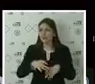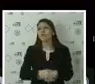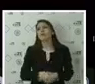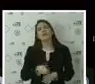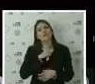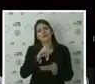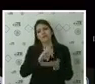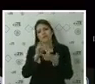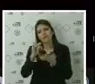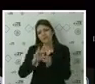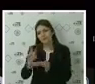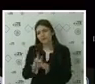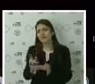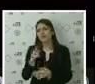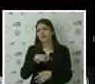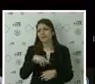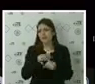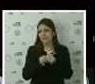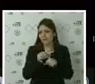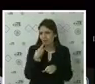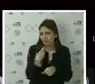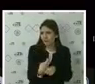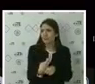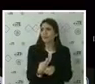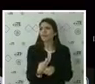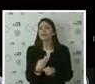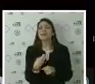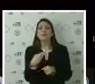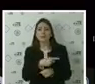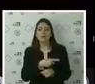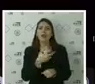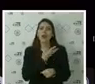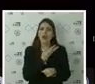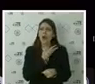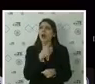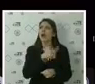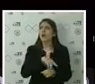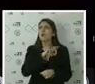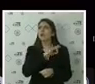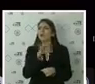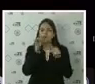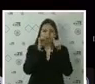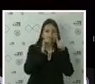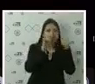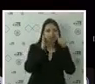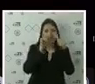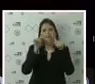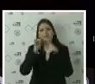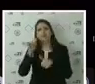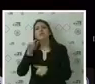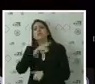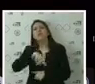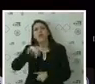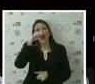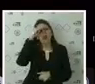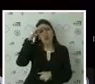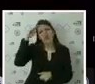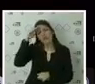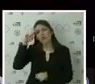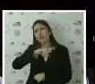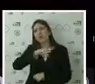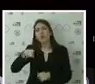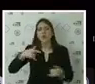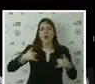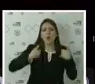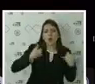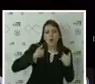agradecer el espacio, agradecer que existan estos espacios donde puedan escuchar la voz de las jóvenes, de los jóvenes, de